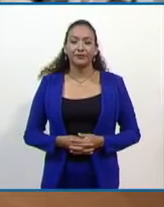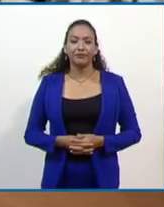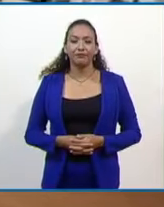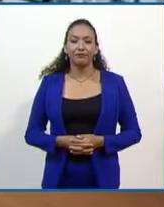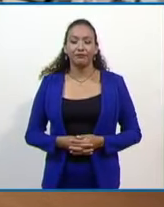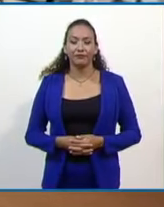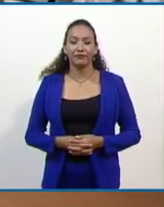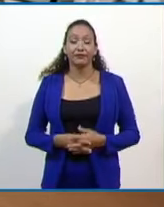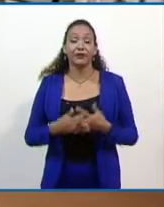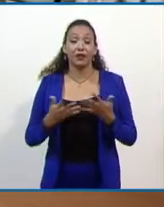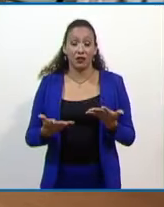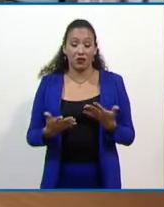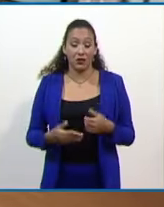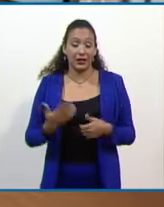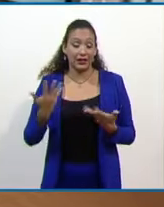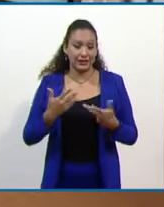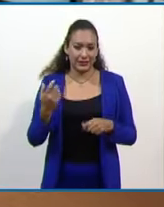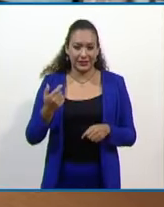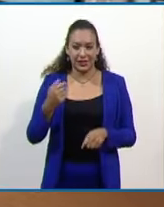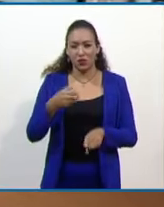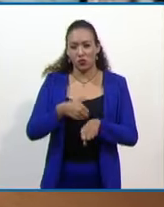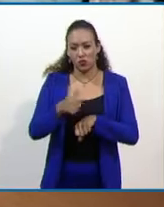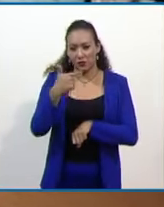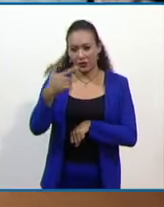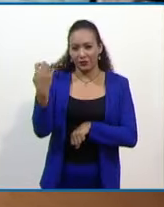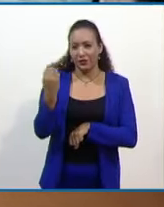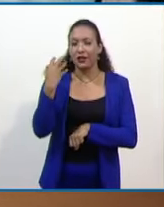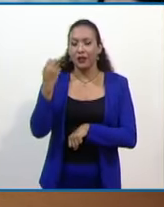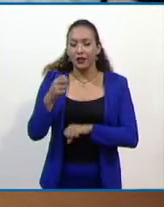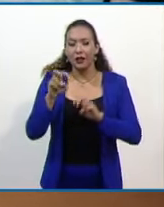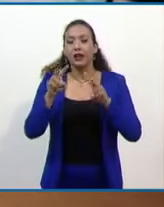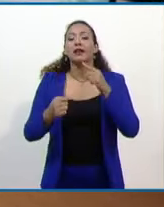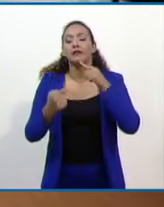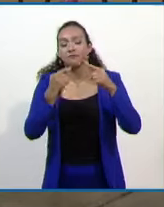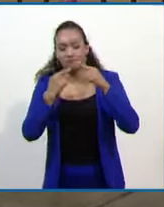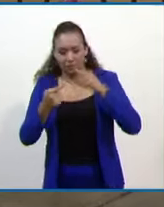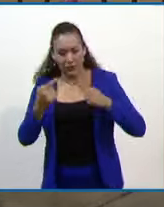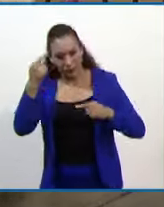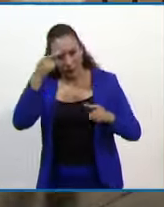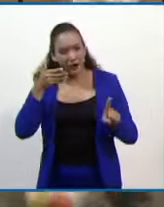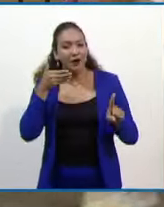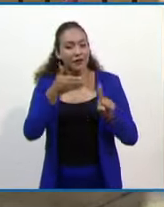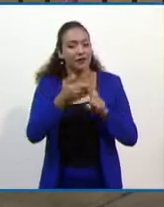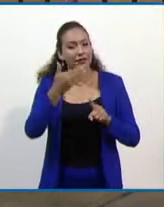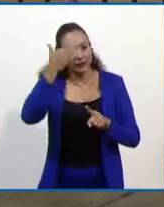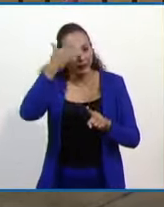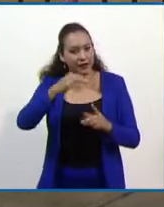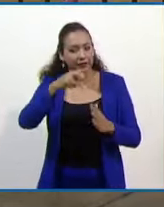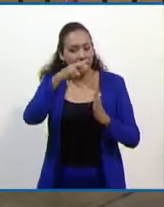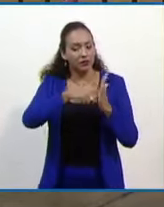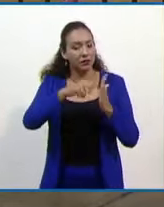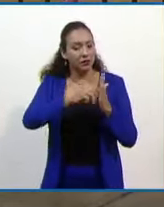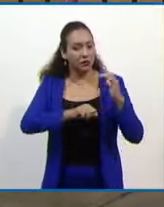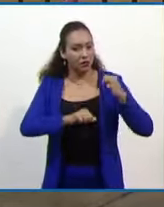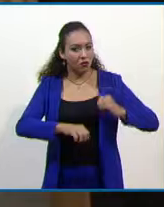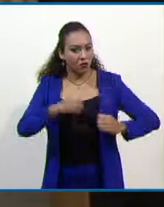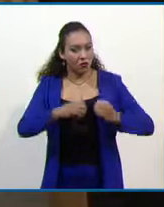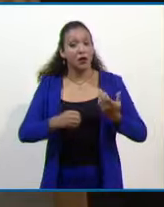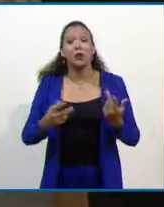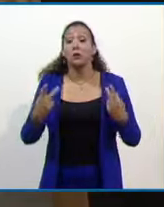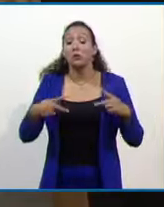Y en el marco del 7º Foro de los Diálogos Nacionales sobre dicha reforma, trabajadores del Poder Judicial de la Federación